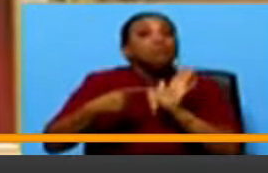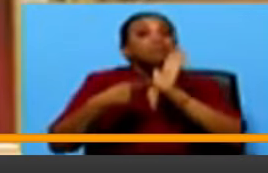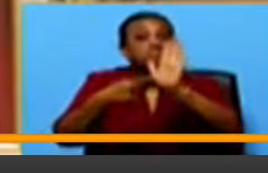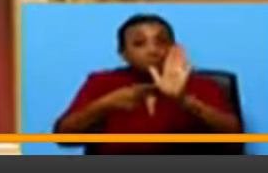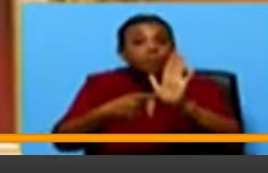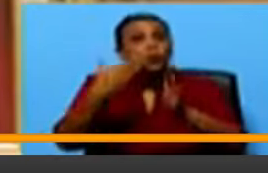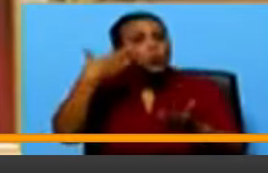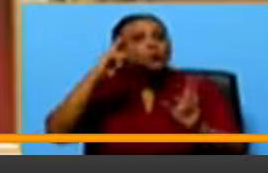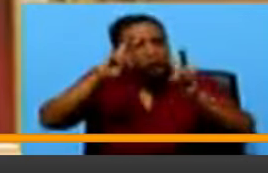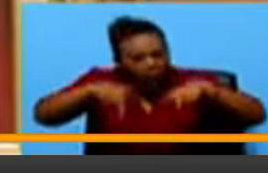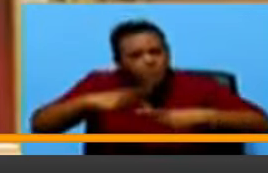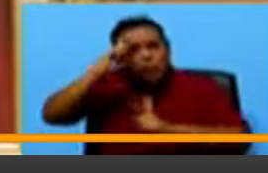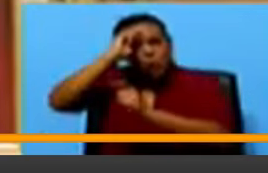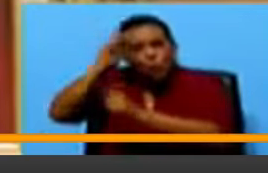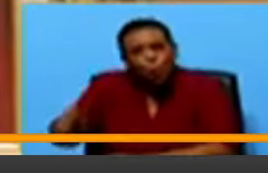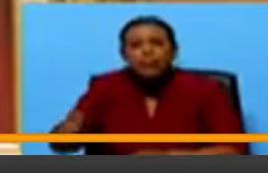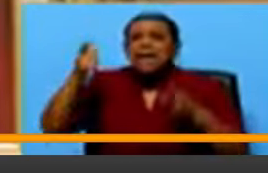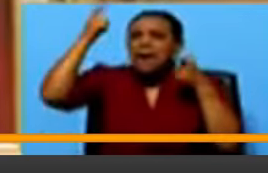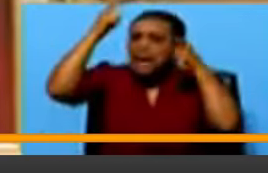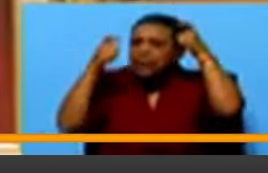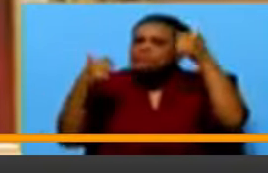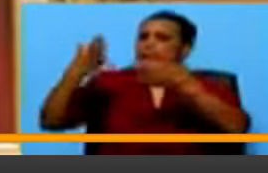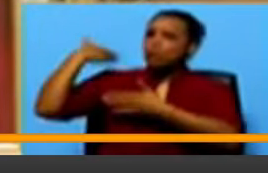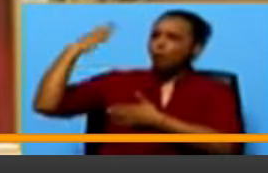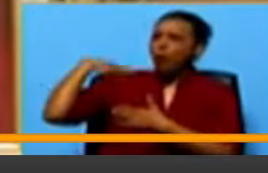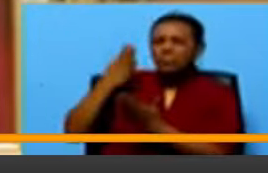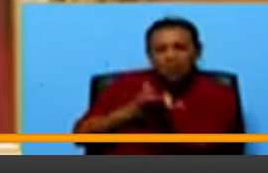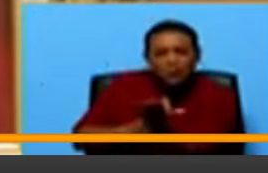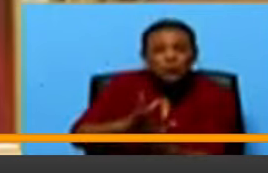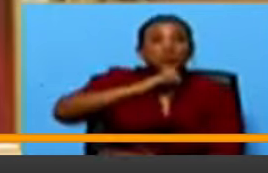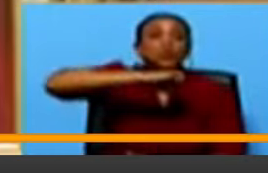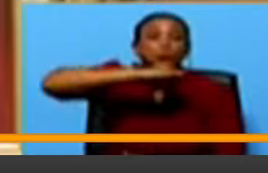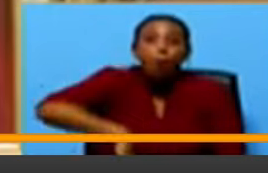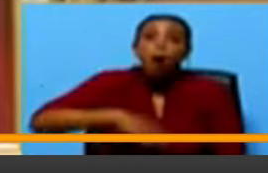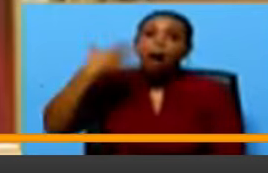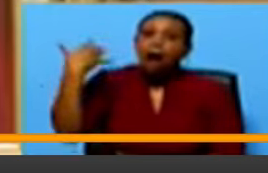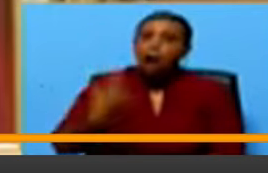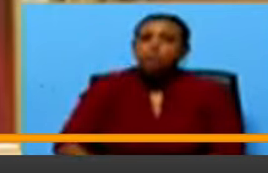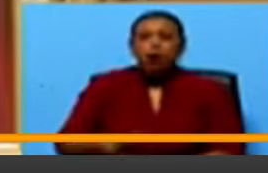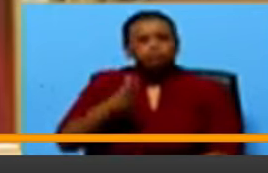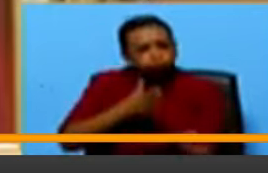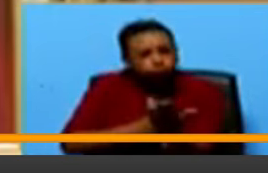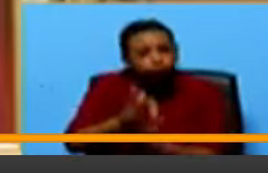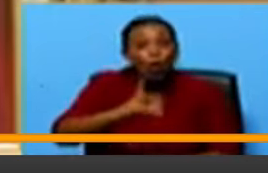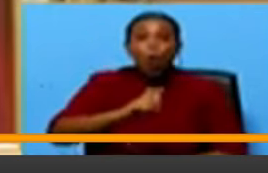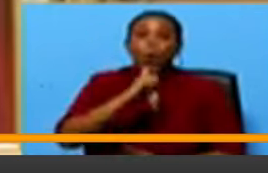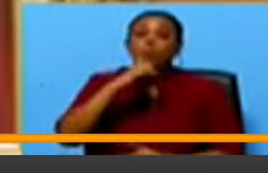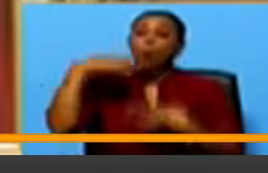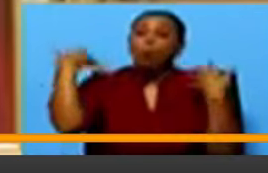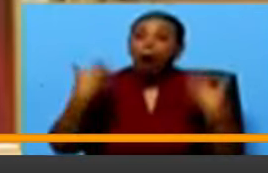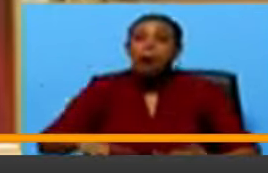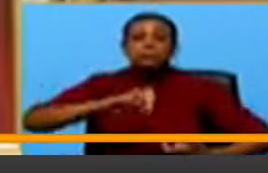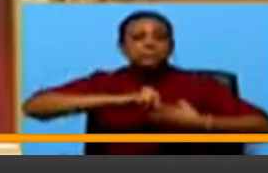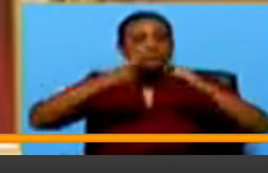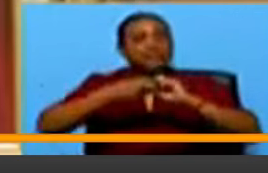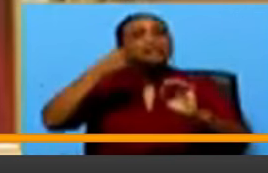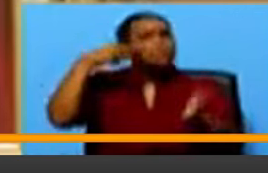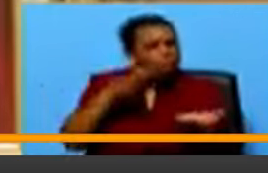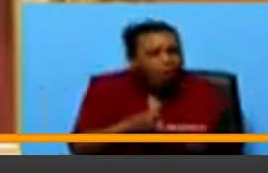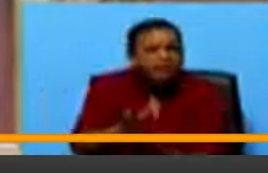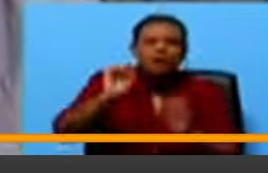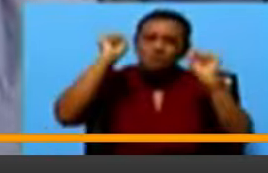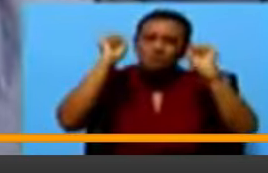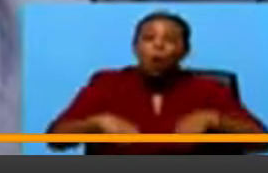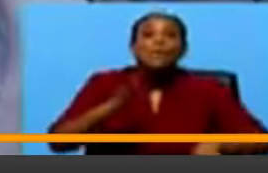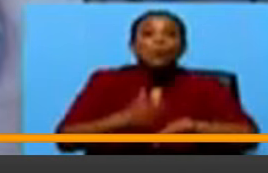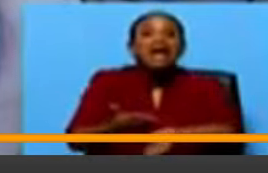uno, reivindicar sus raíces, su trayectoria histórica, su camino, para saber que estamos aquí, porque